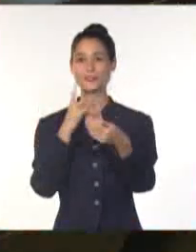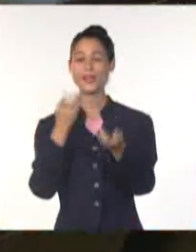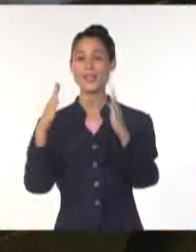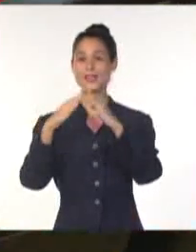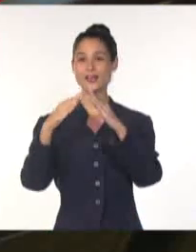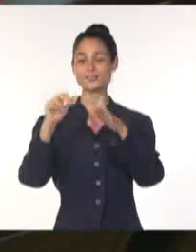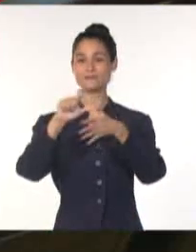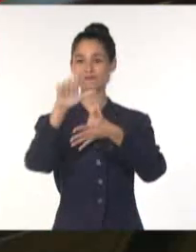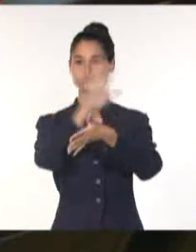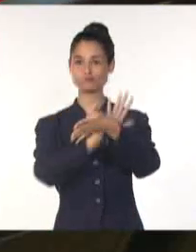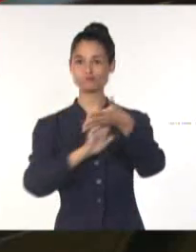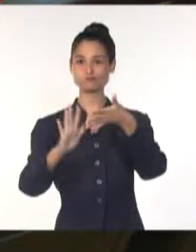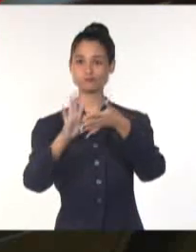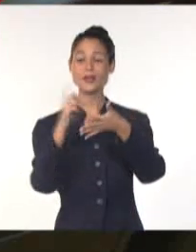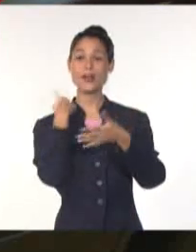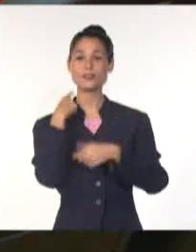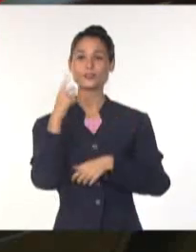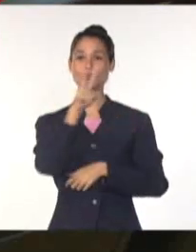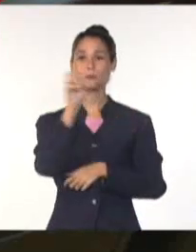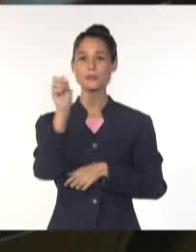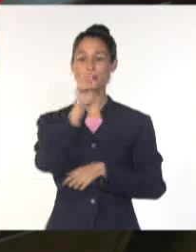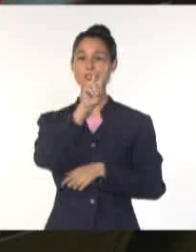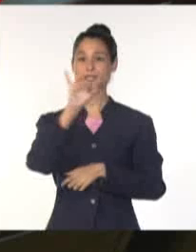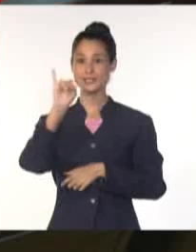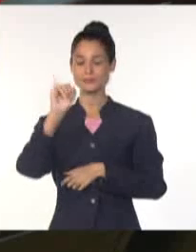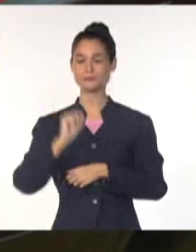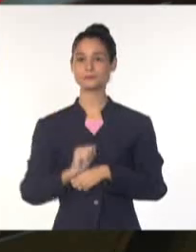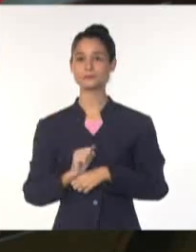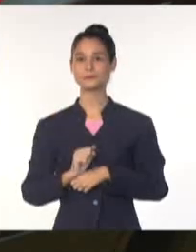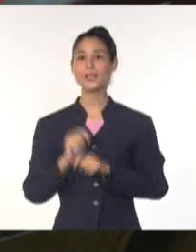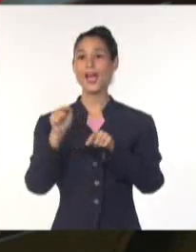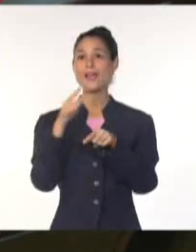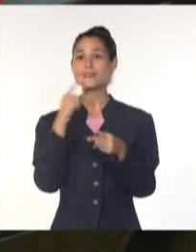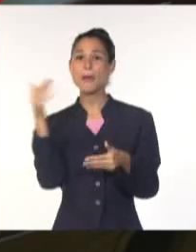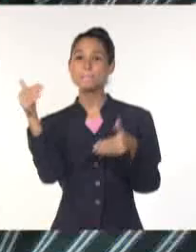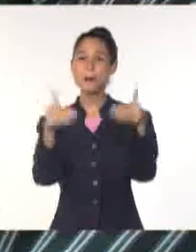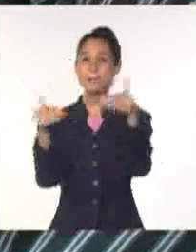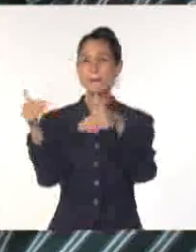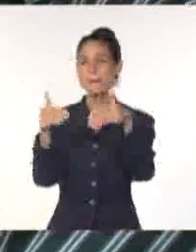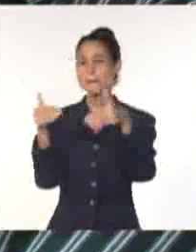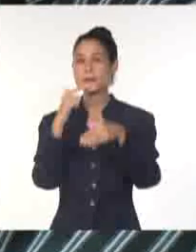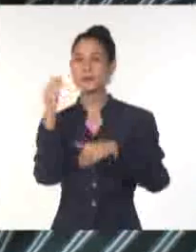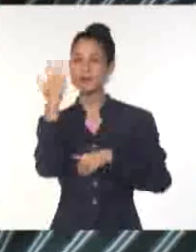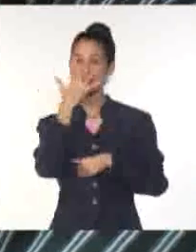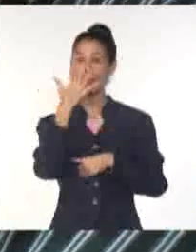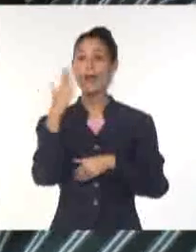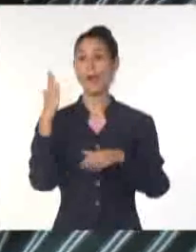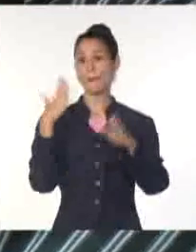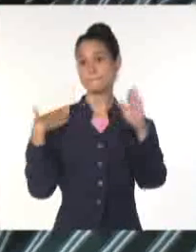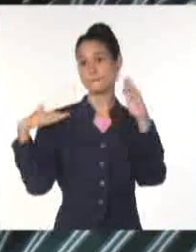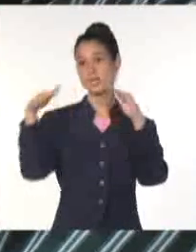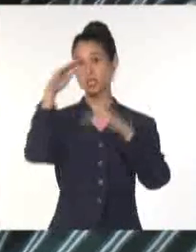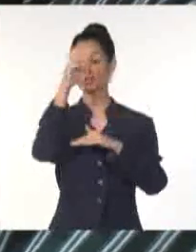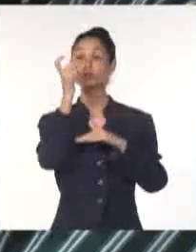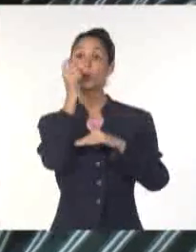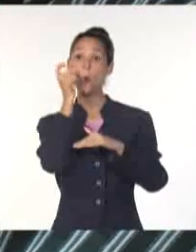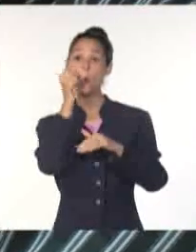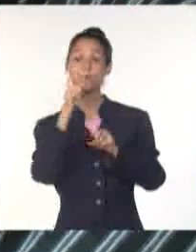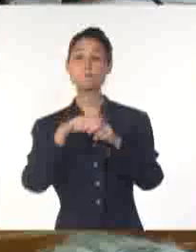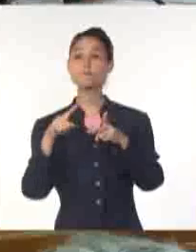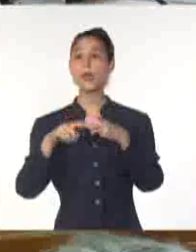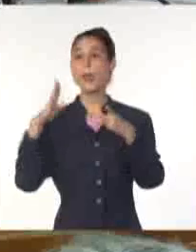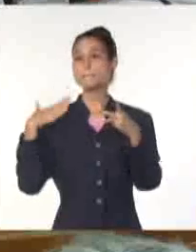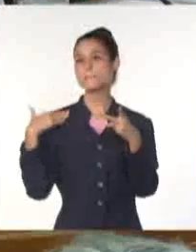Corcuera. En el encuentro con la poesía de Corcuera estuvieron presentes el ministro de Cultura de Cuba, Elpidio Alonso Grau, el presidente de Casa de